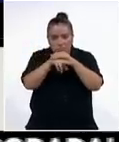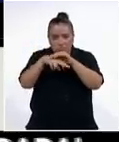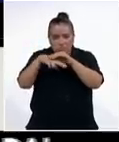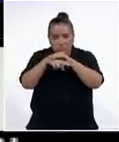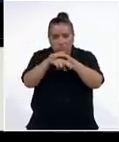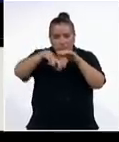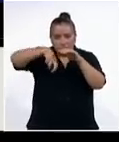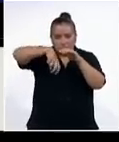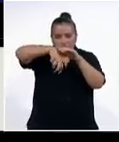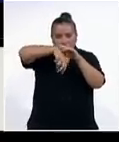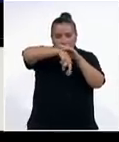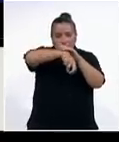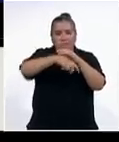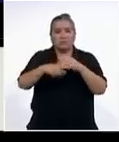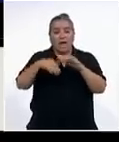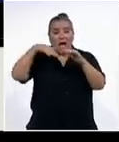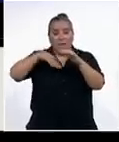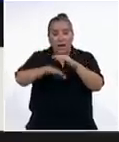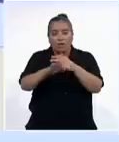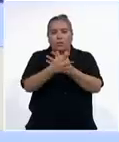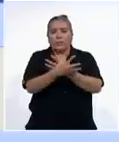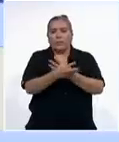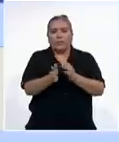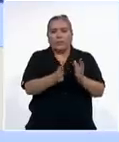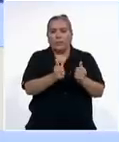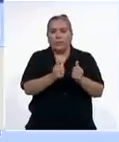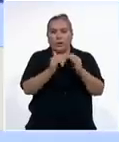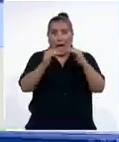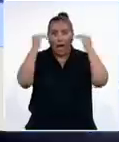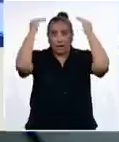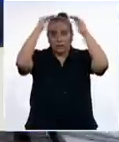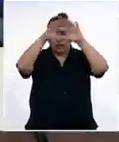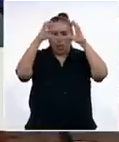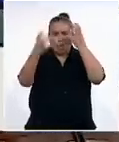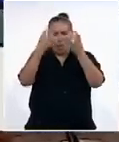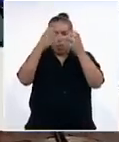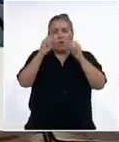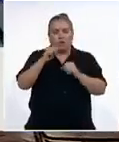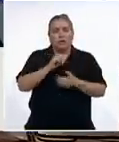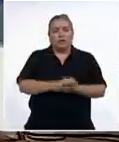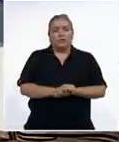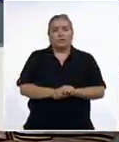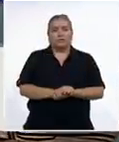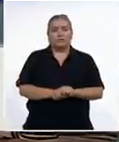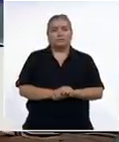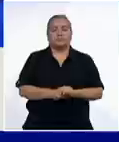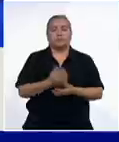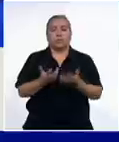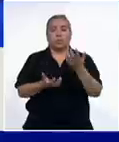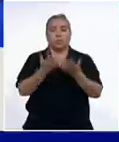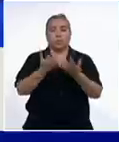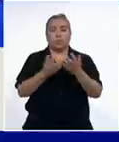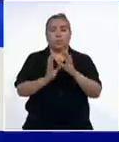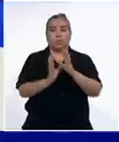entramos de rodillas o agachados, abajo es fresco. El especialista agrega que la larga exposición del fuego a un